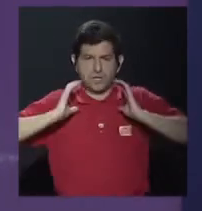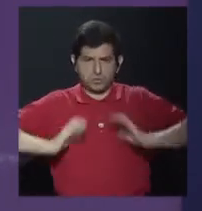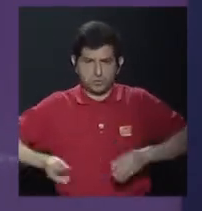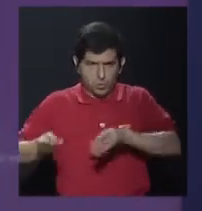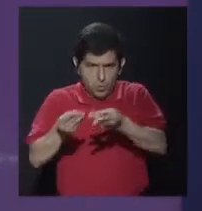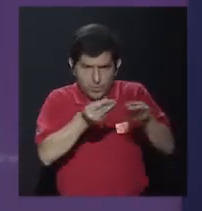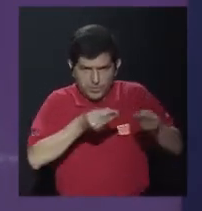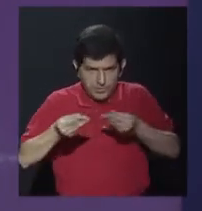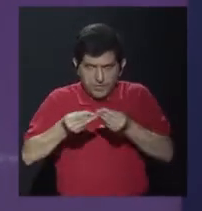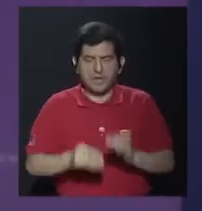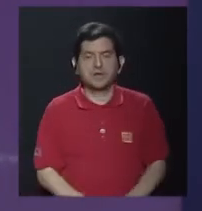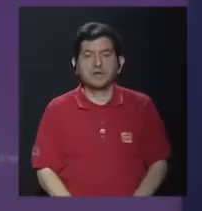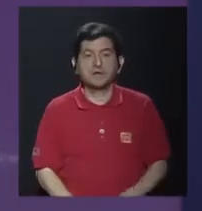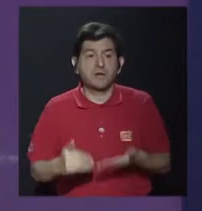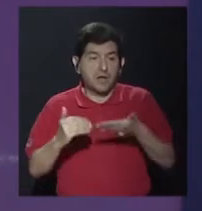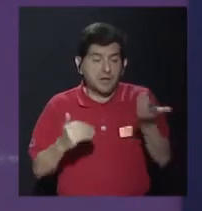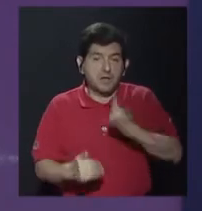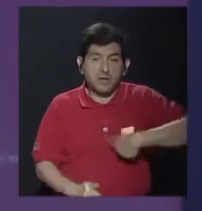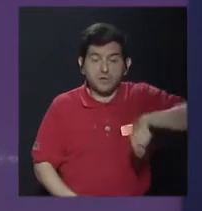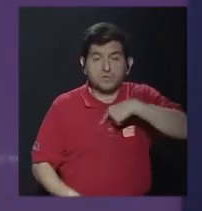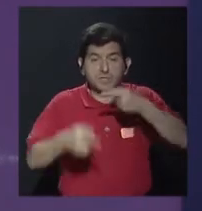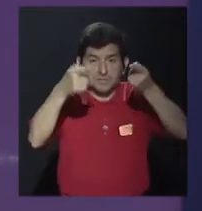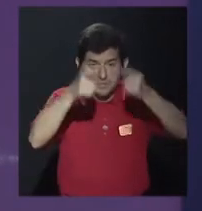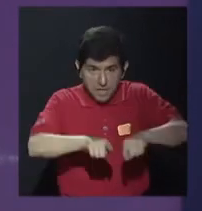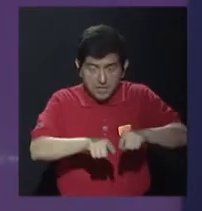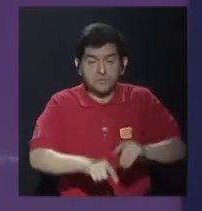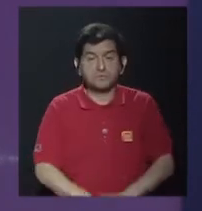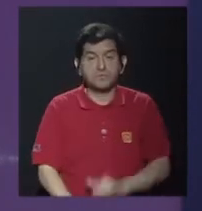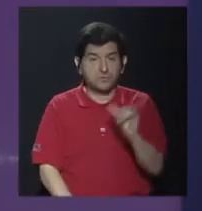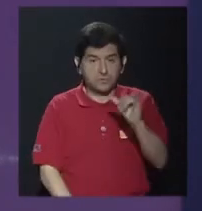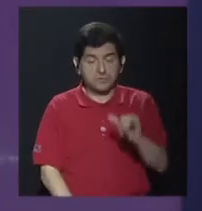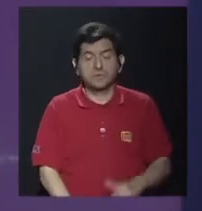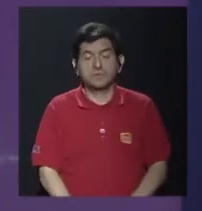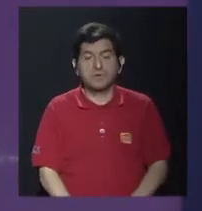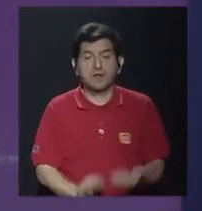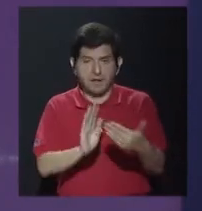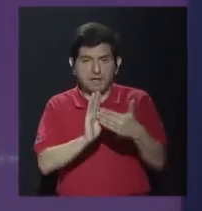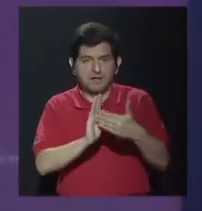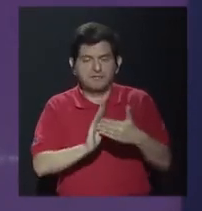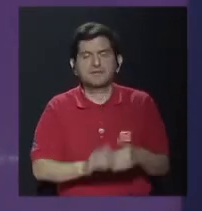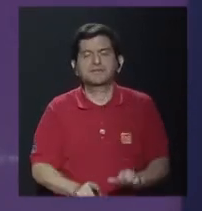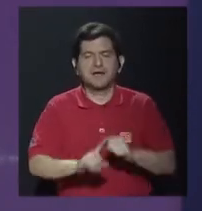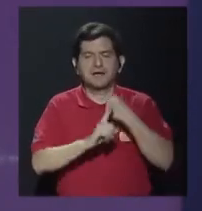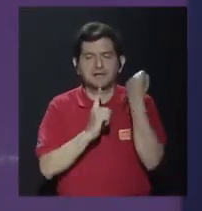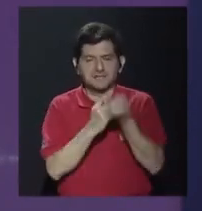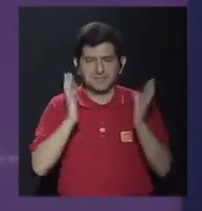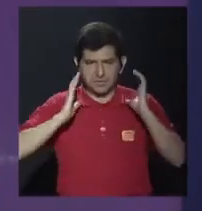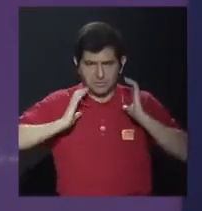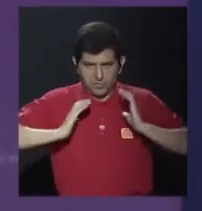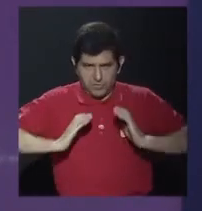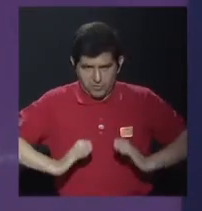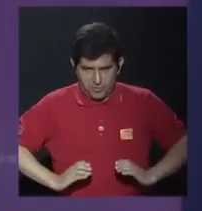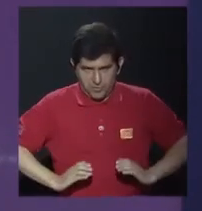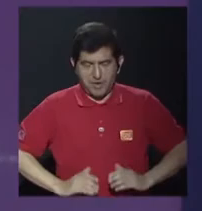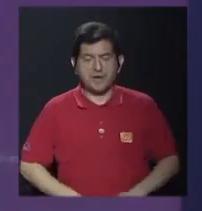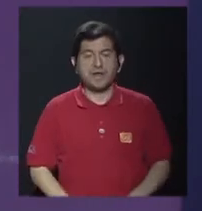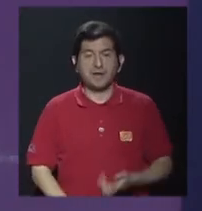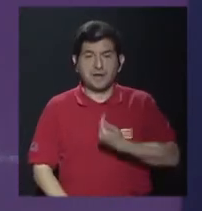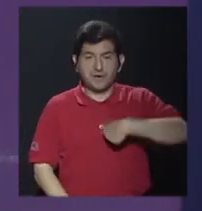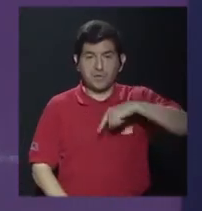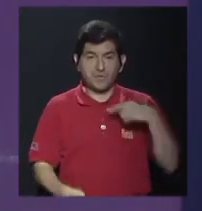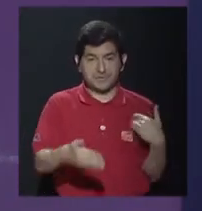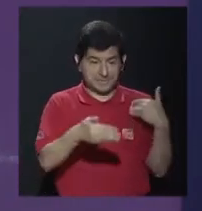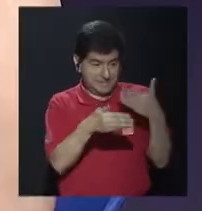en realidad muchas de las cosas que nos iban pasando pasaban mucho por el cuerpo, ¿verdad? Que eran nuestro territorio inmediato,